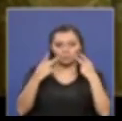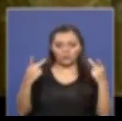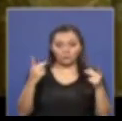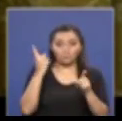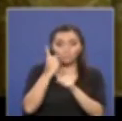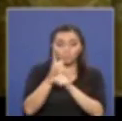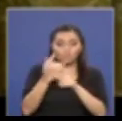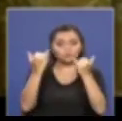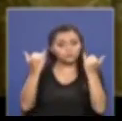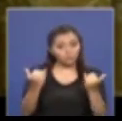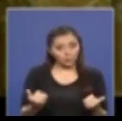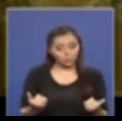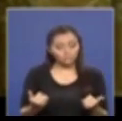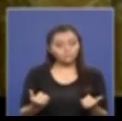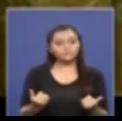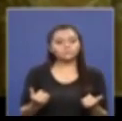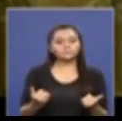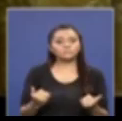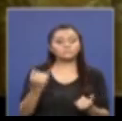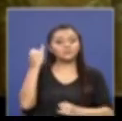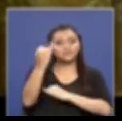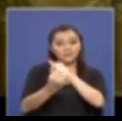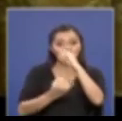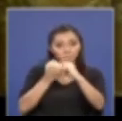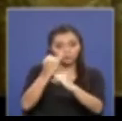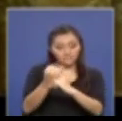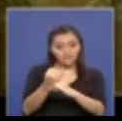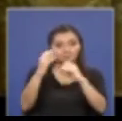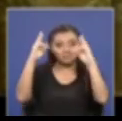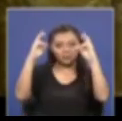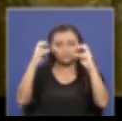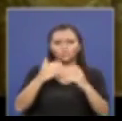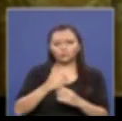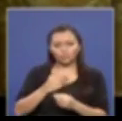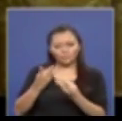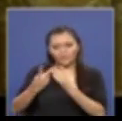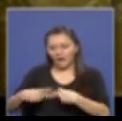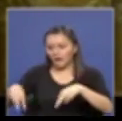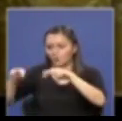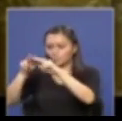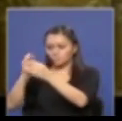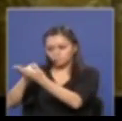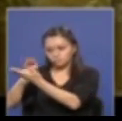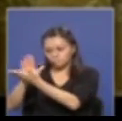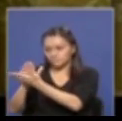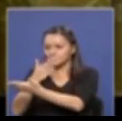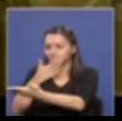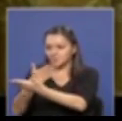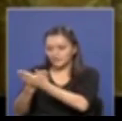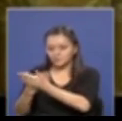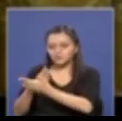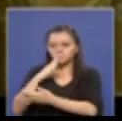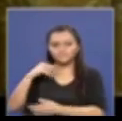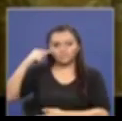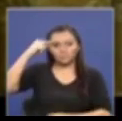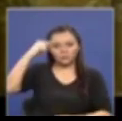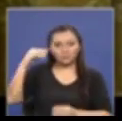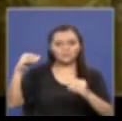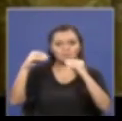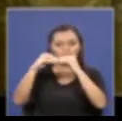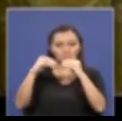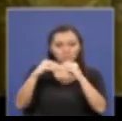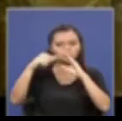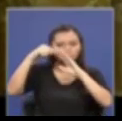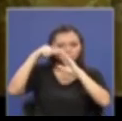ese contexto internacional valoramos, presidente Correa, que usted siga trabajando para mantener y